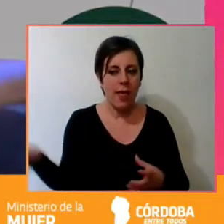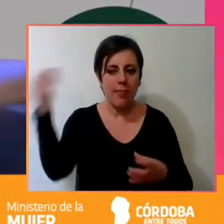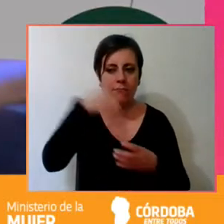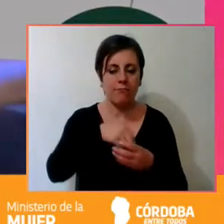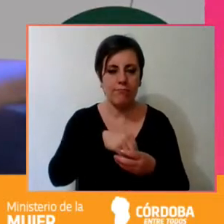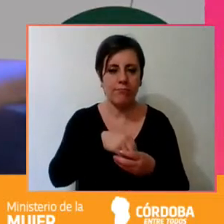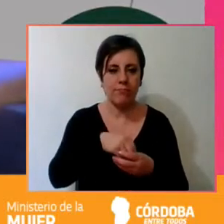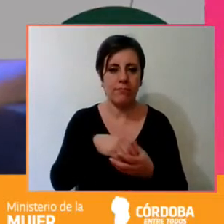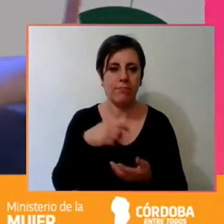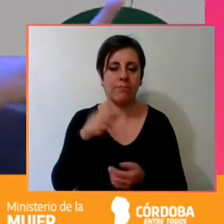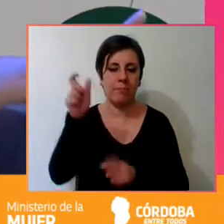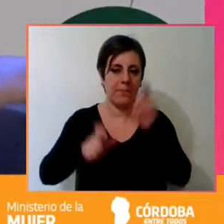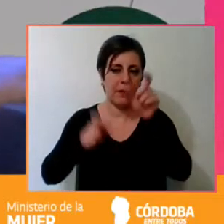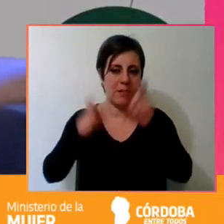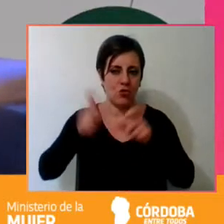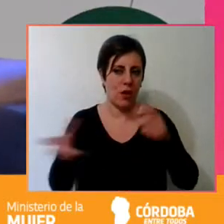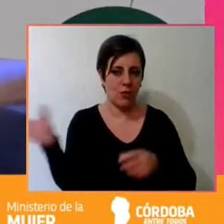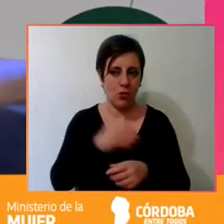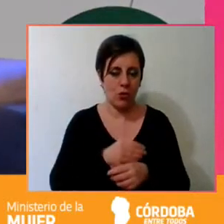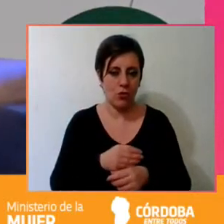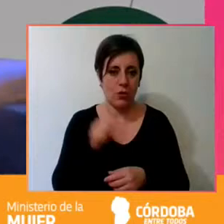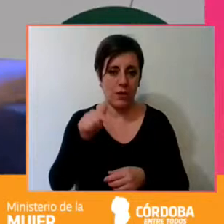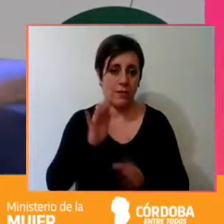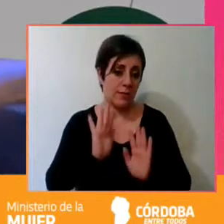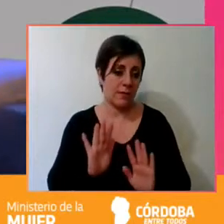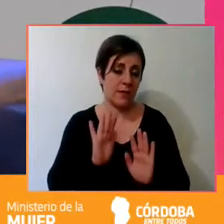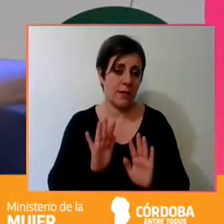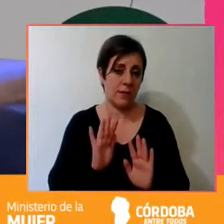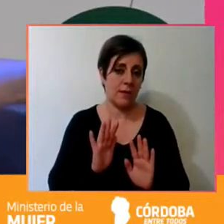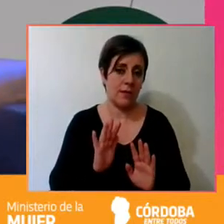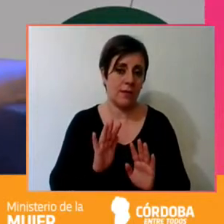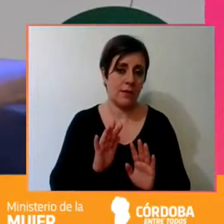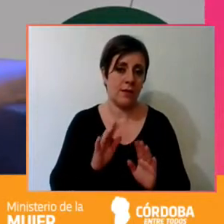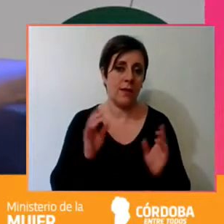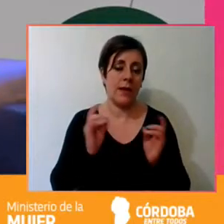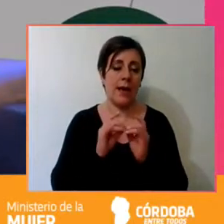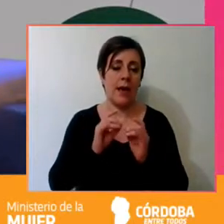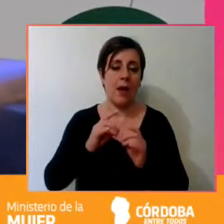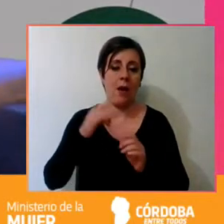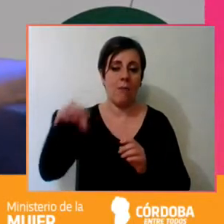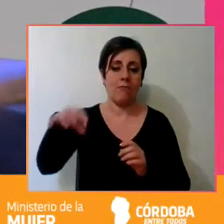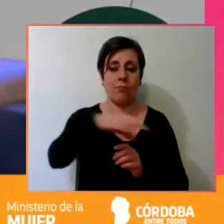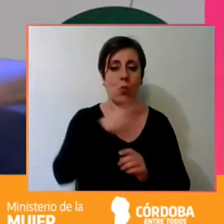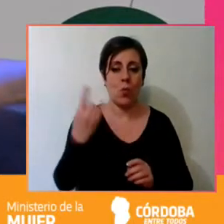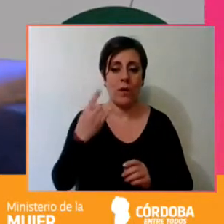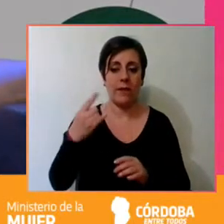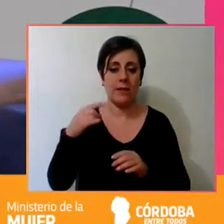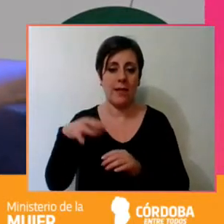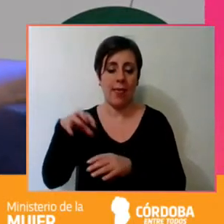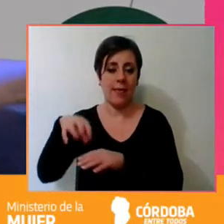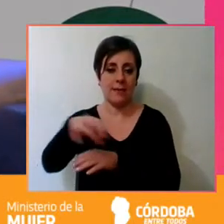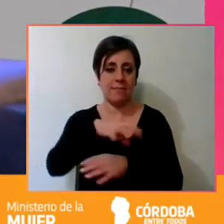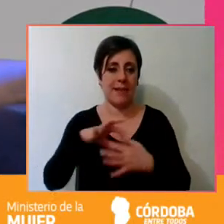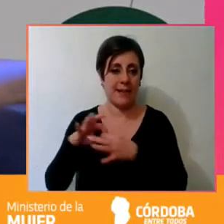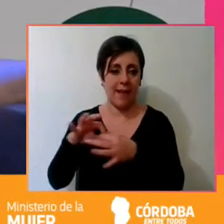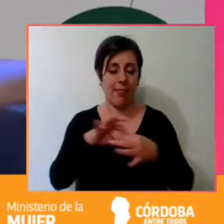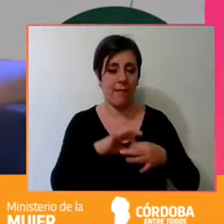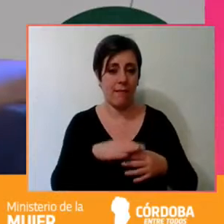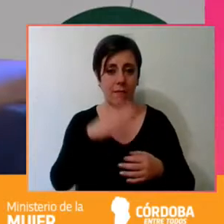actores. Así, en su momento, a través de la red de Universidades por la No Violencia, más adelante seguimos con la